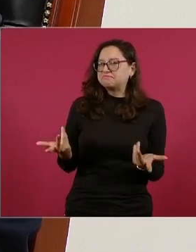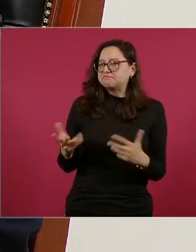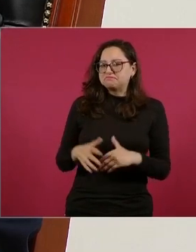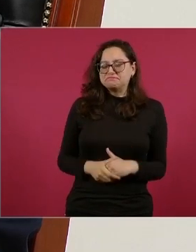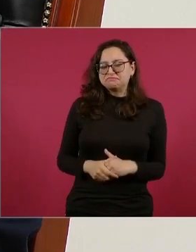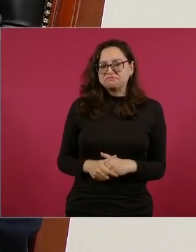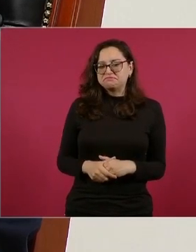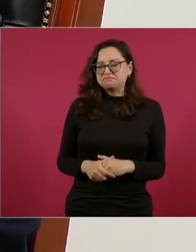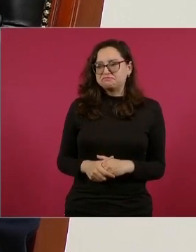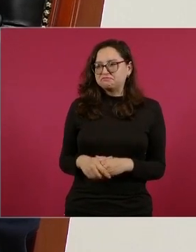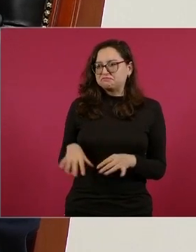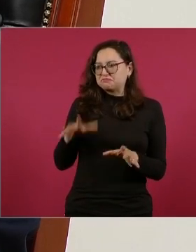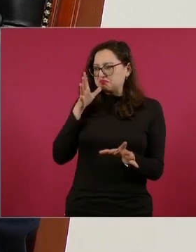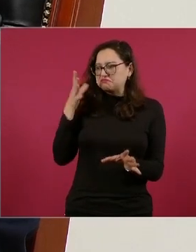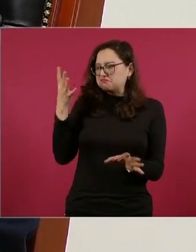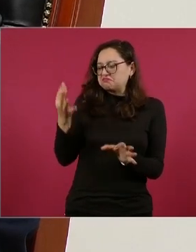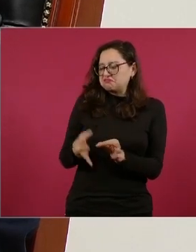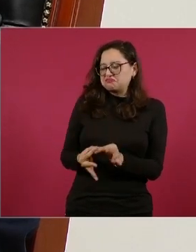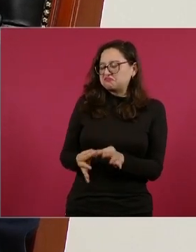con responsabilidad.